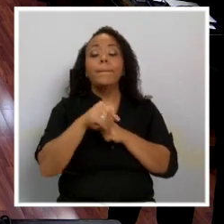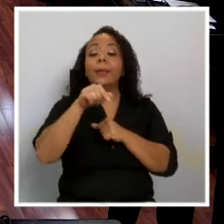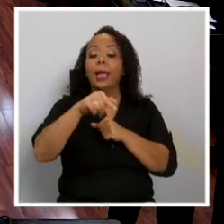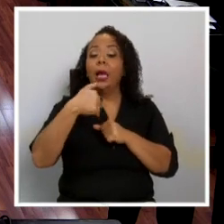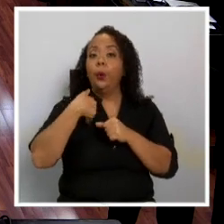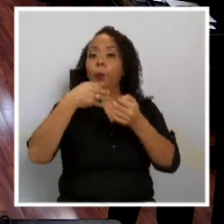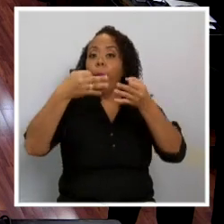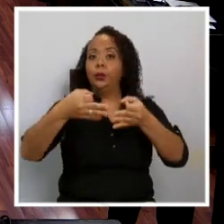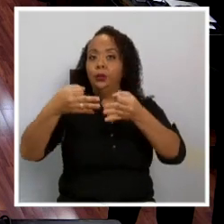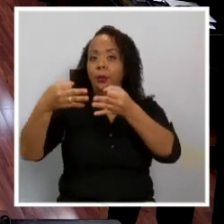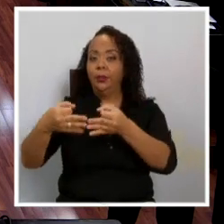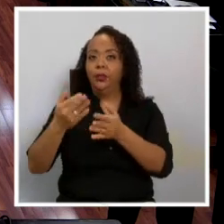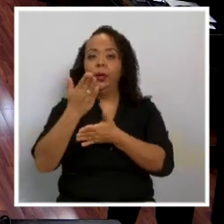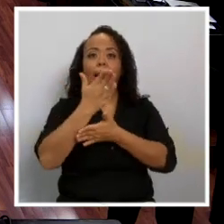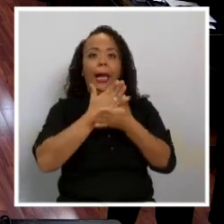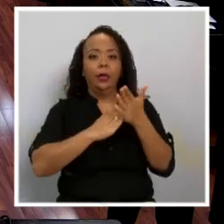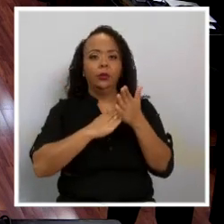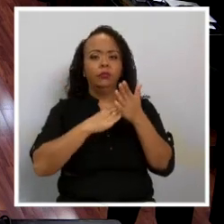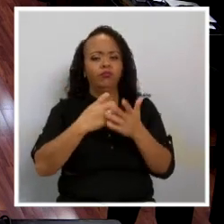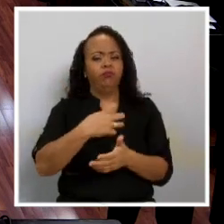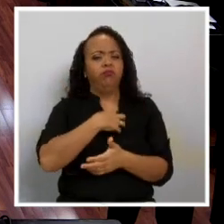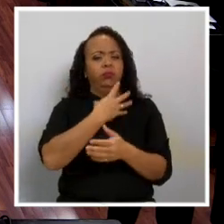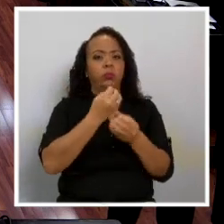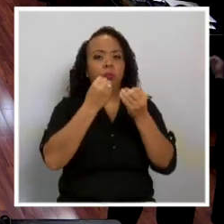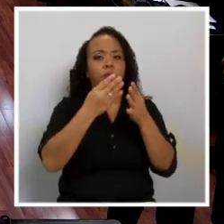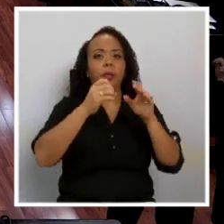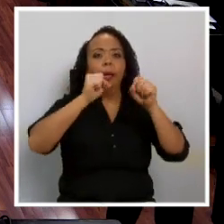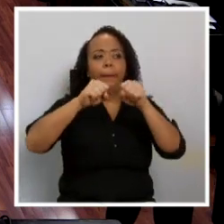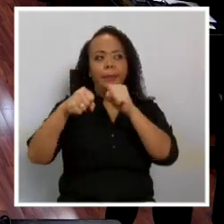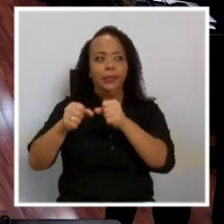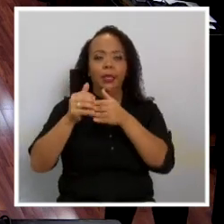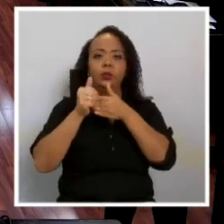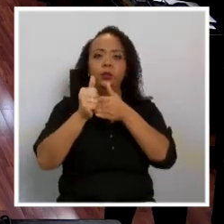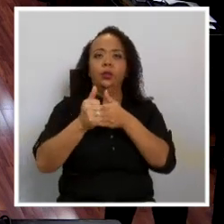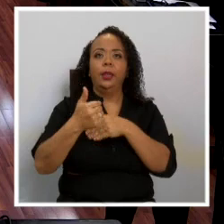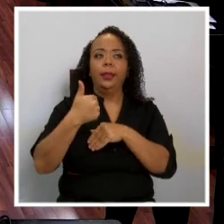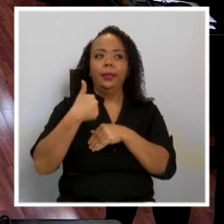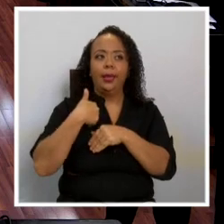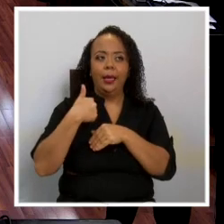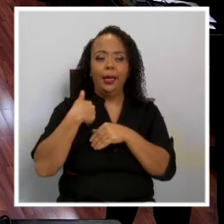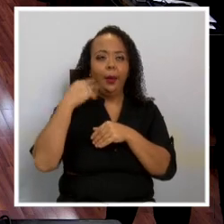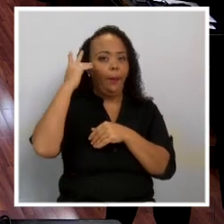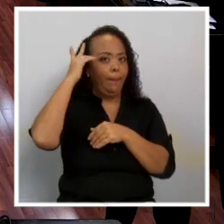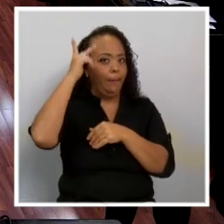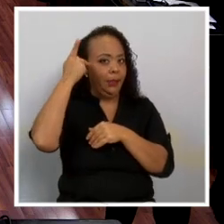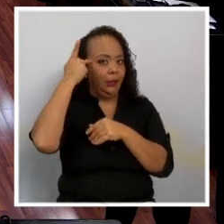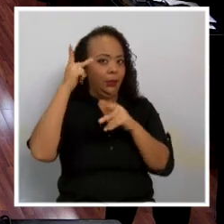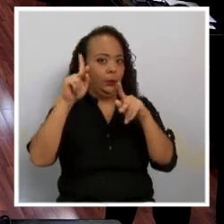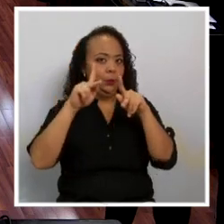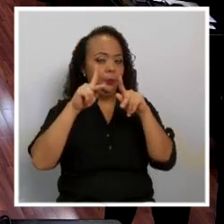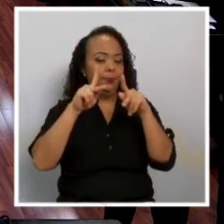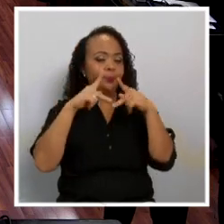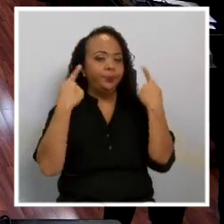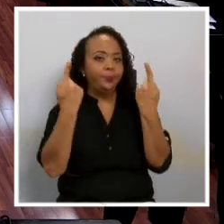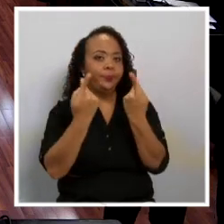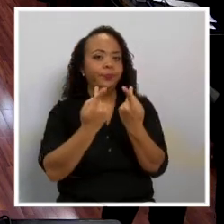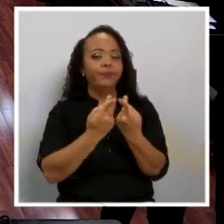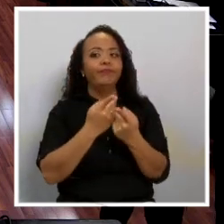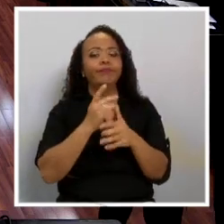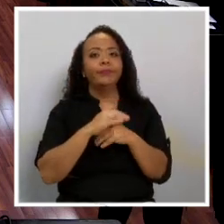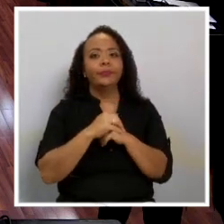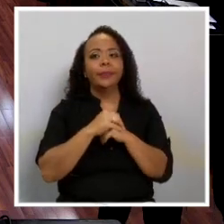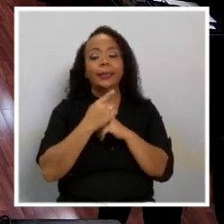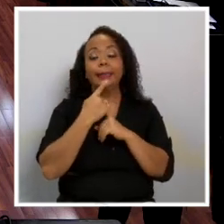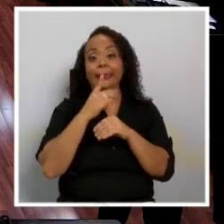posicionamiento de algo que se ha reclamado mucho, la capacidad de conducción que tenga un partido político, en este caso expresado en la